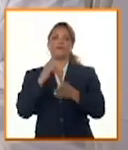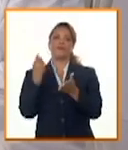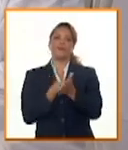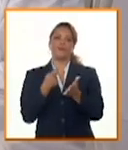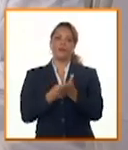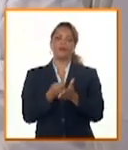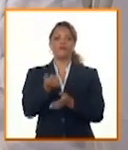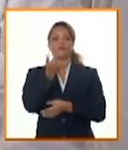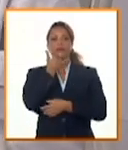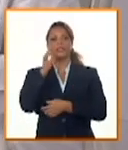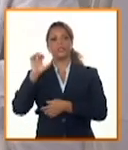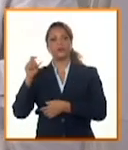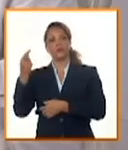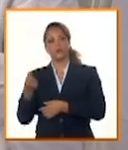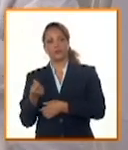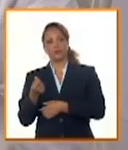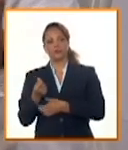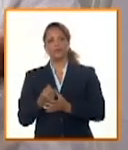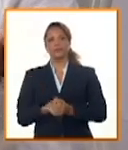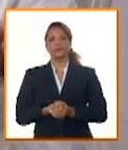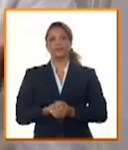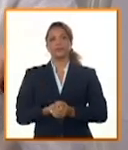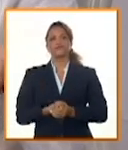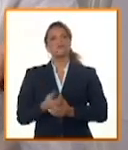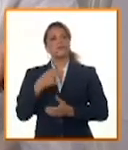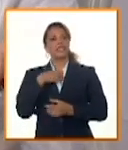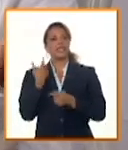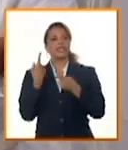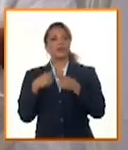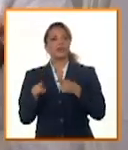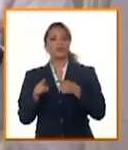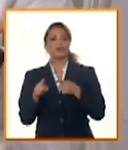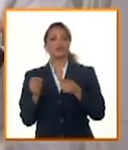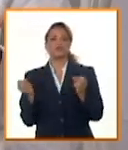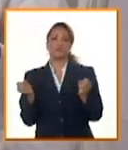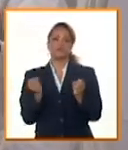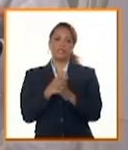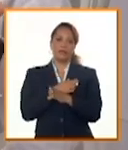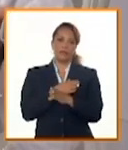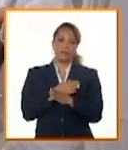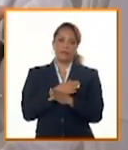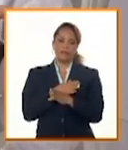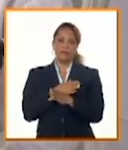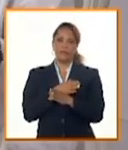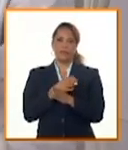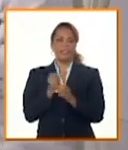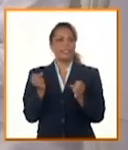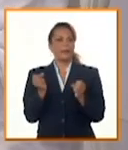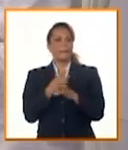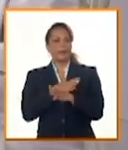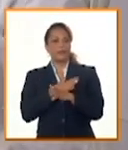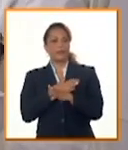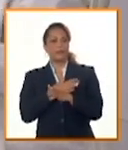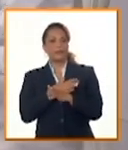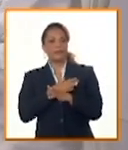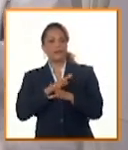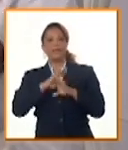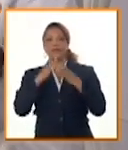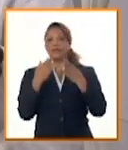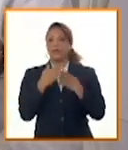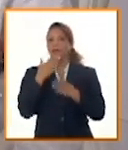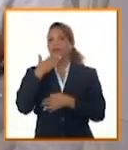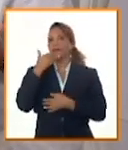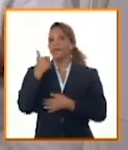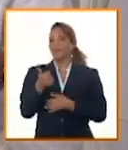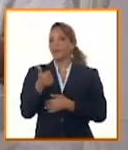daño a la economía transparencia Porque todo lo que se cobra tiene una contrapartida en lo que se cobra Y ese ese flujo